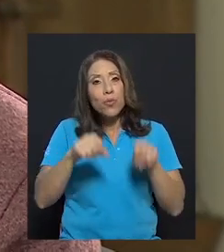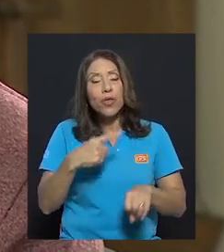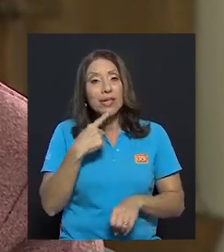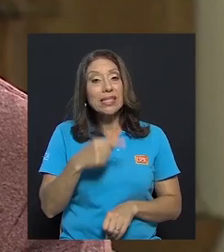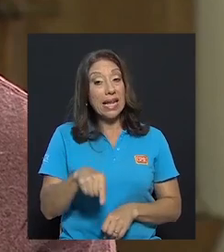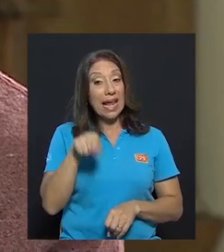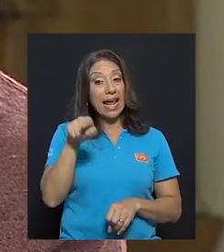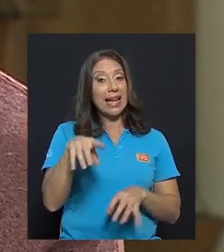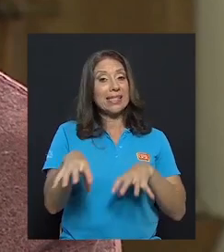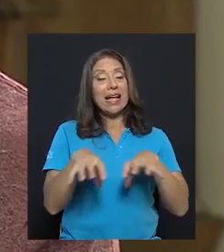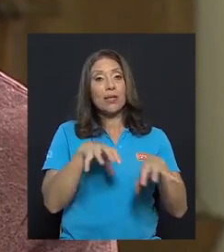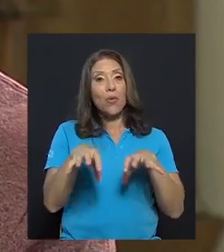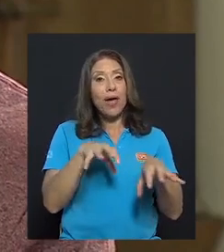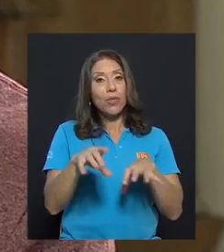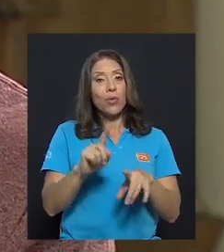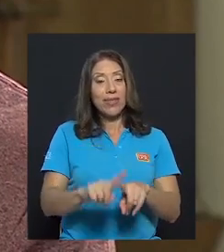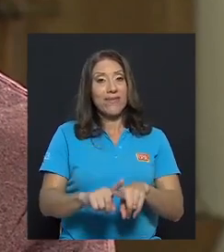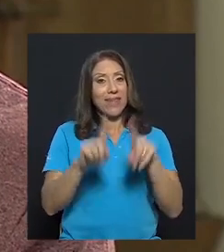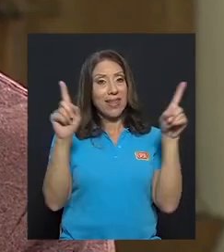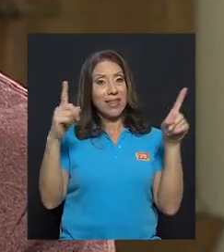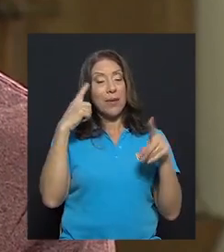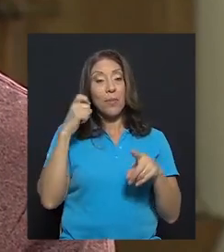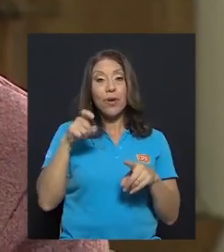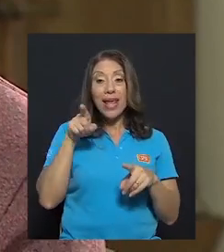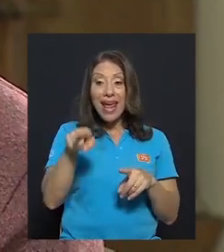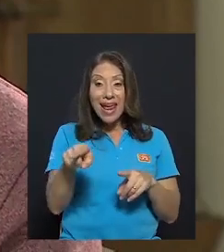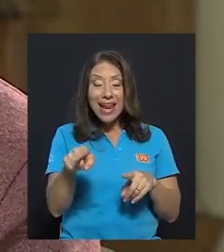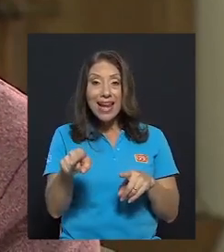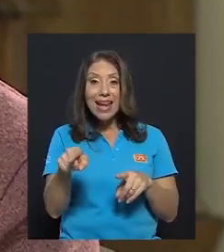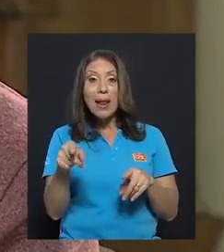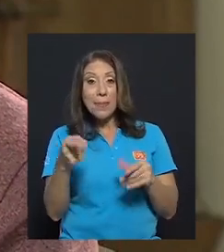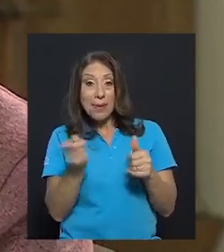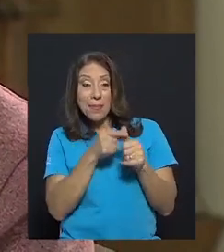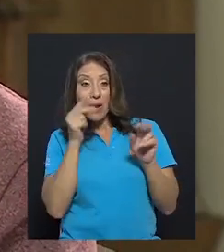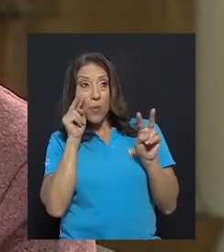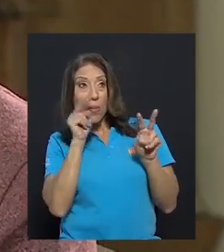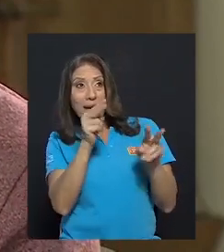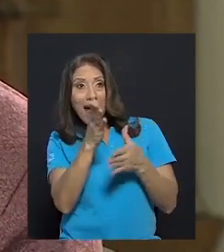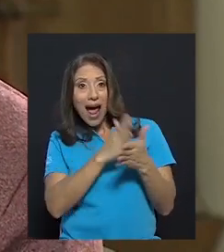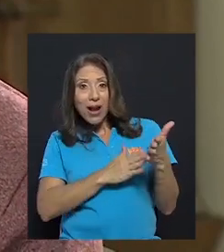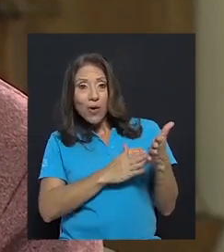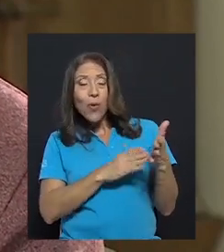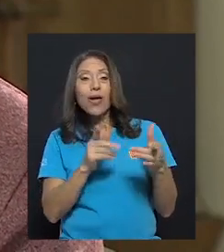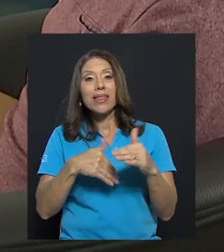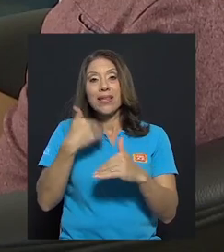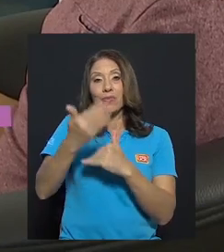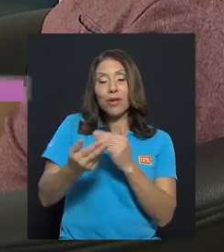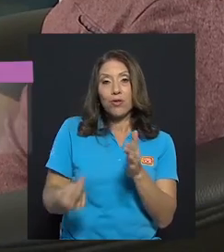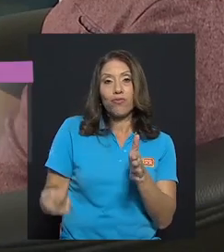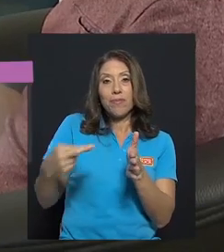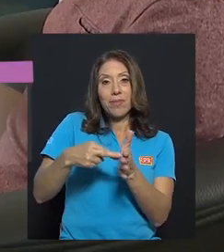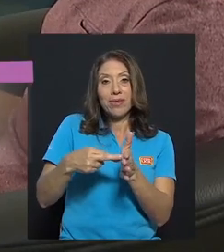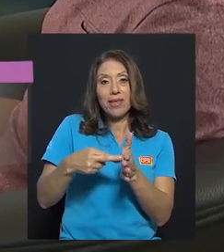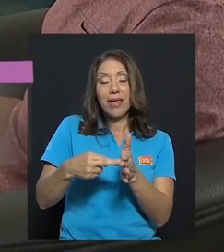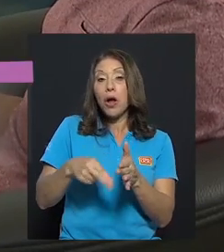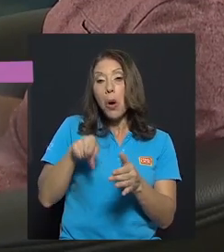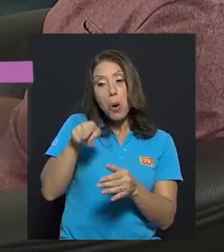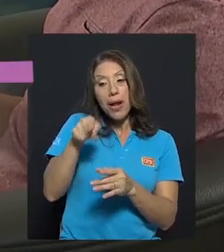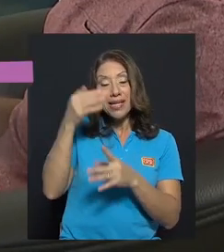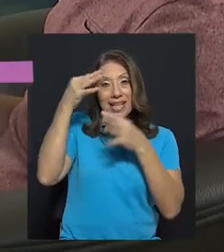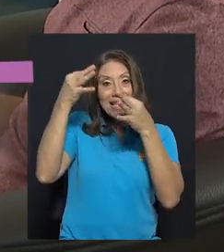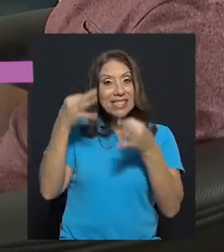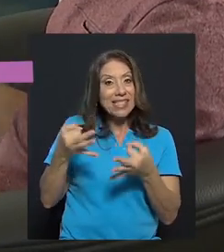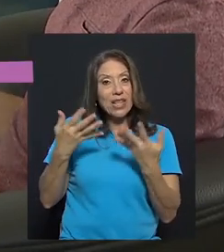está repitiendo lo que está escuchando o viendo o porque está ya decidiendo ser así. Recordar que el niño entre